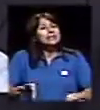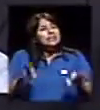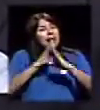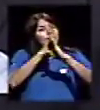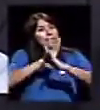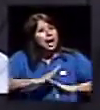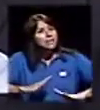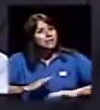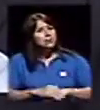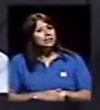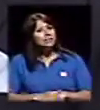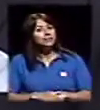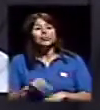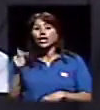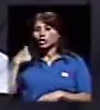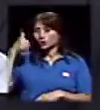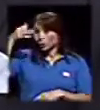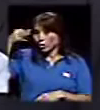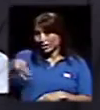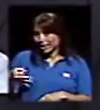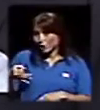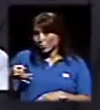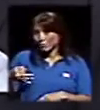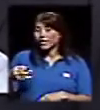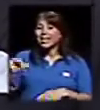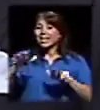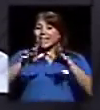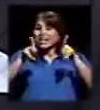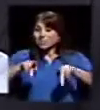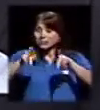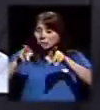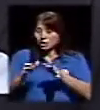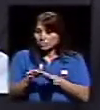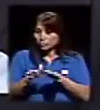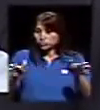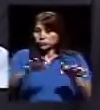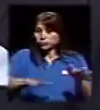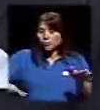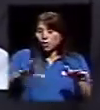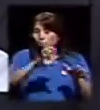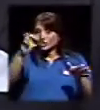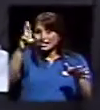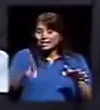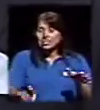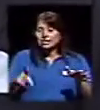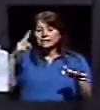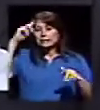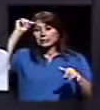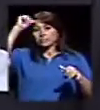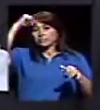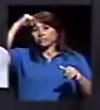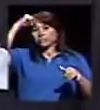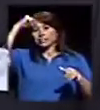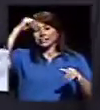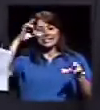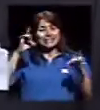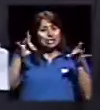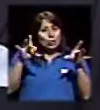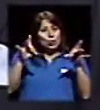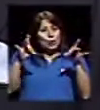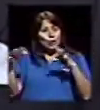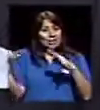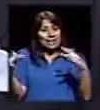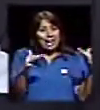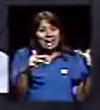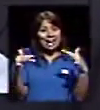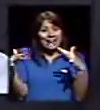quedó profundamente grabado en la conciencia colectiva de los costarricenses, ¿verdad? El horror de la guerra, ¿verdad? Y